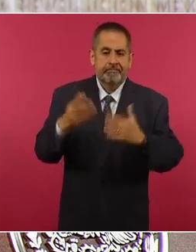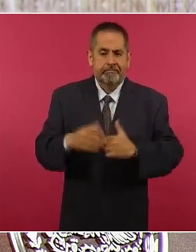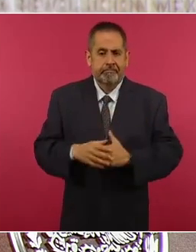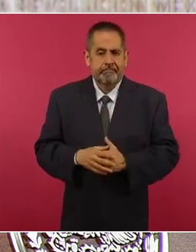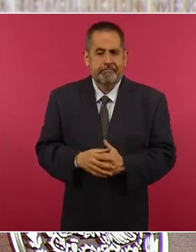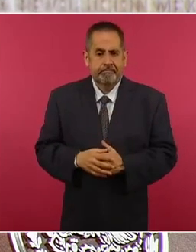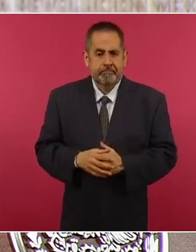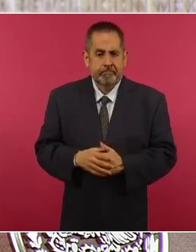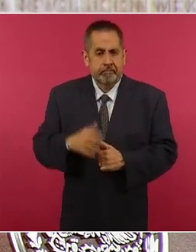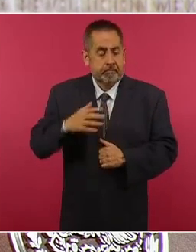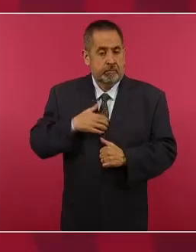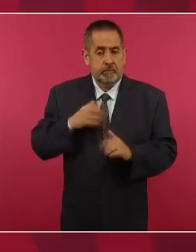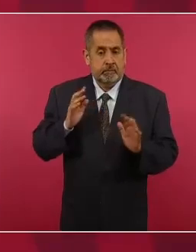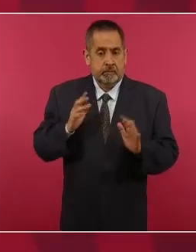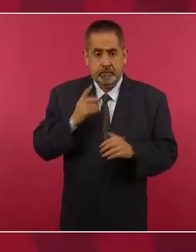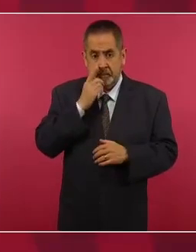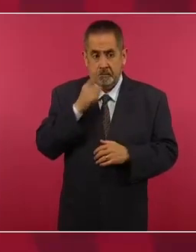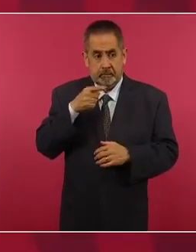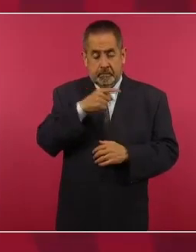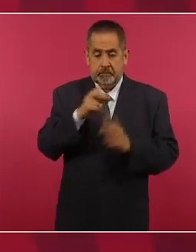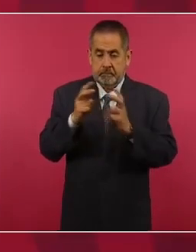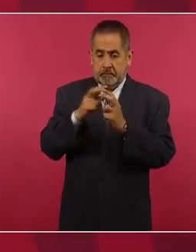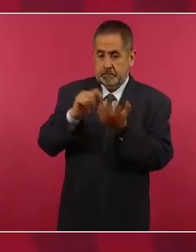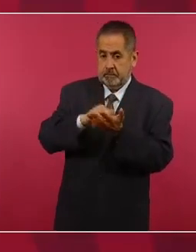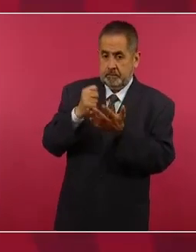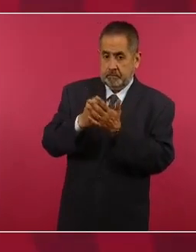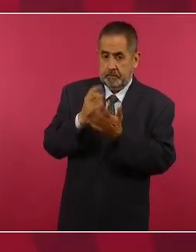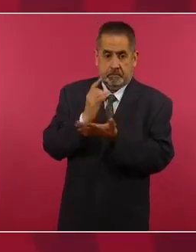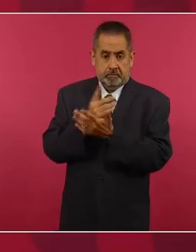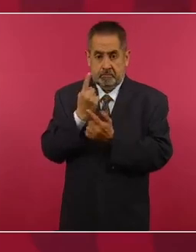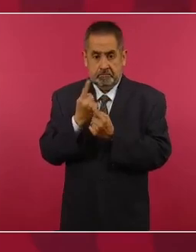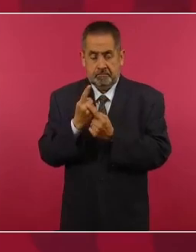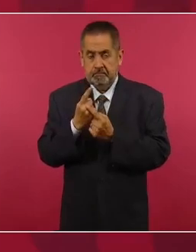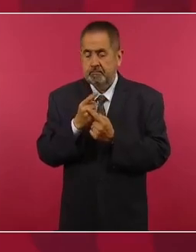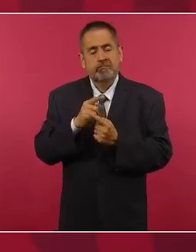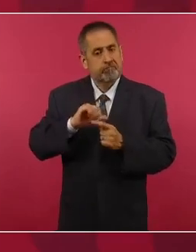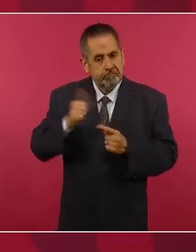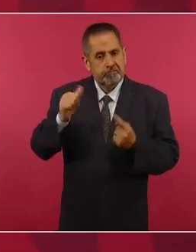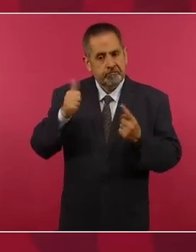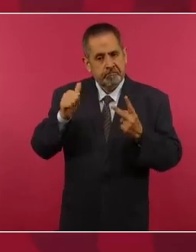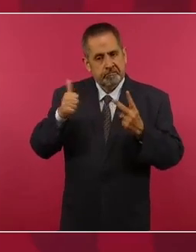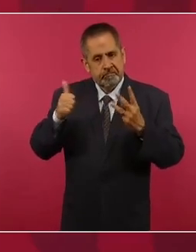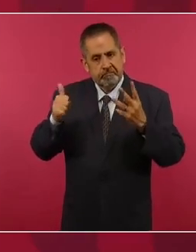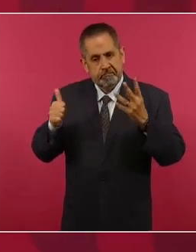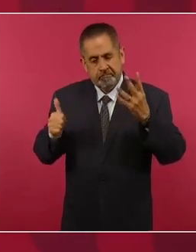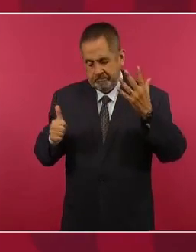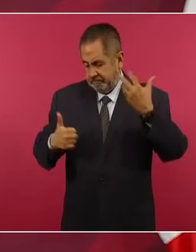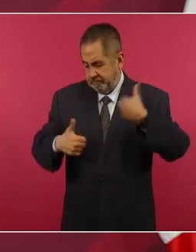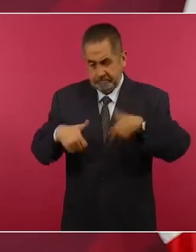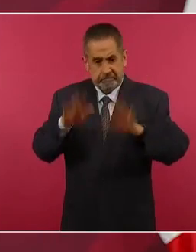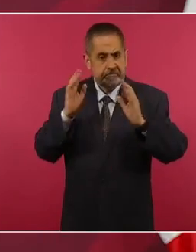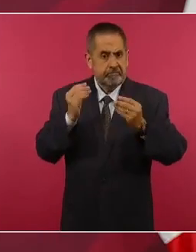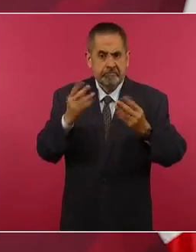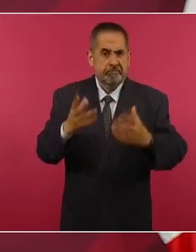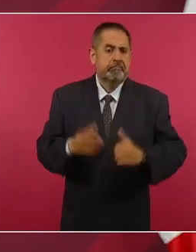Yo no estoy hablando de Tamaulipas, es en todos los casos.